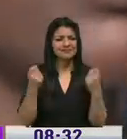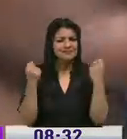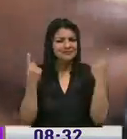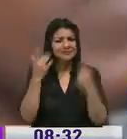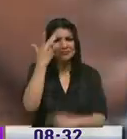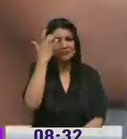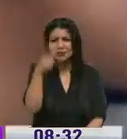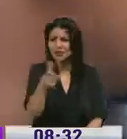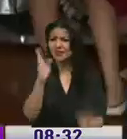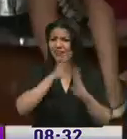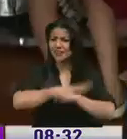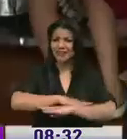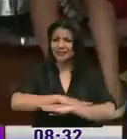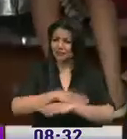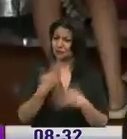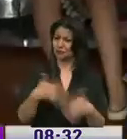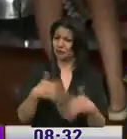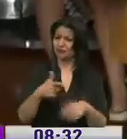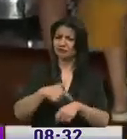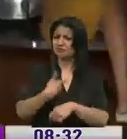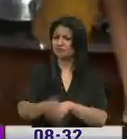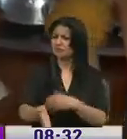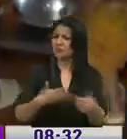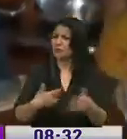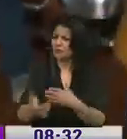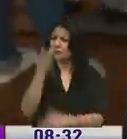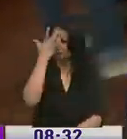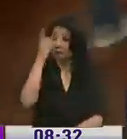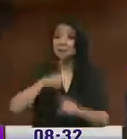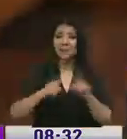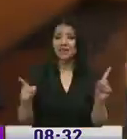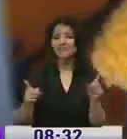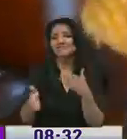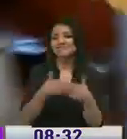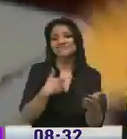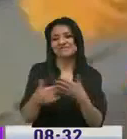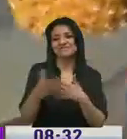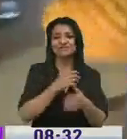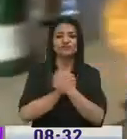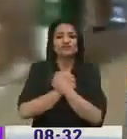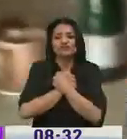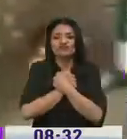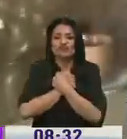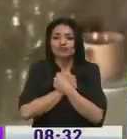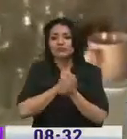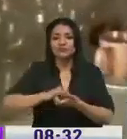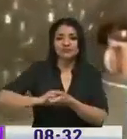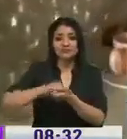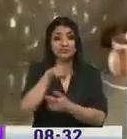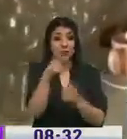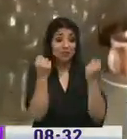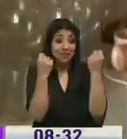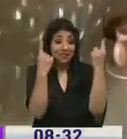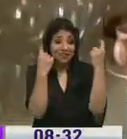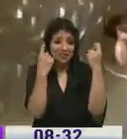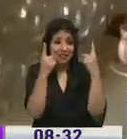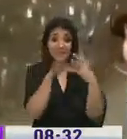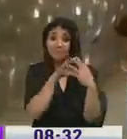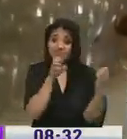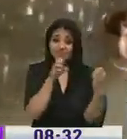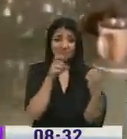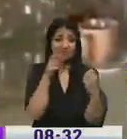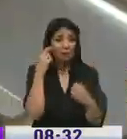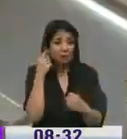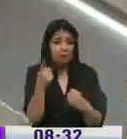costo alguno y sin límite de tiempo, pero para Carmela, el amor y la solidaridad no es algo que necesite de comprensión o